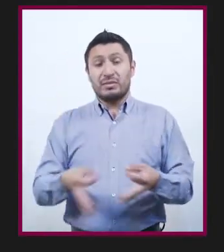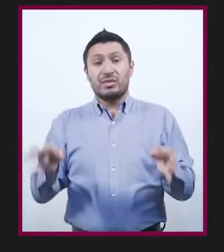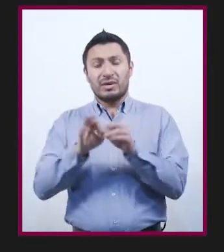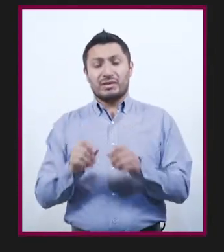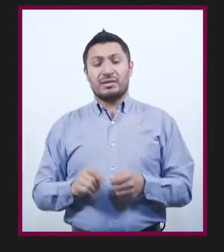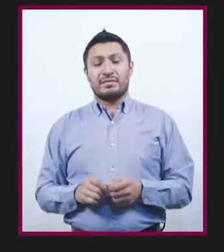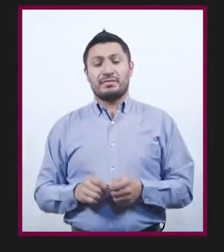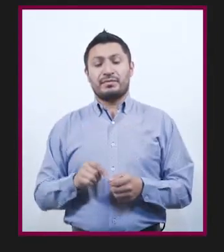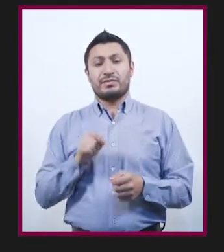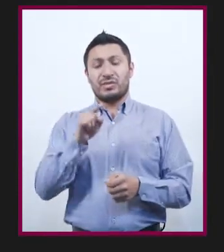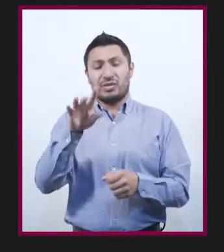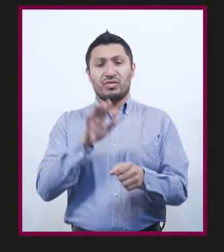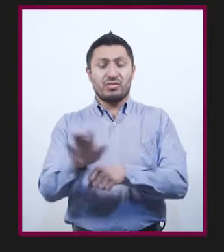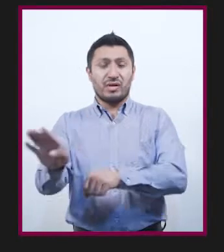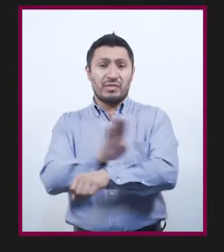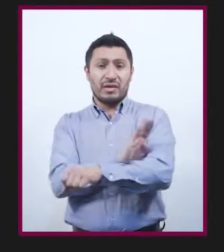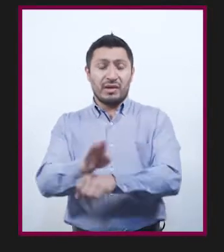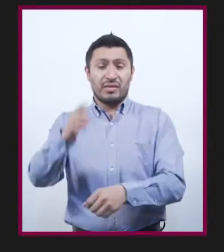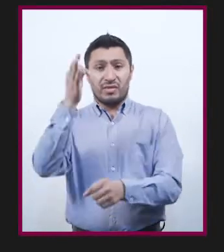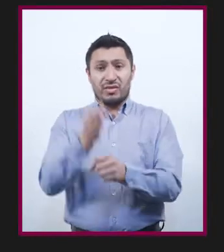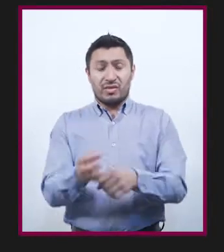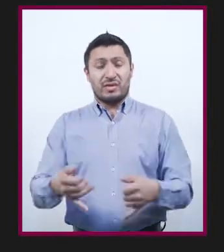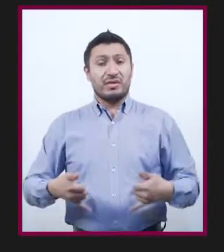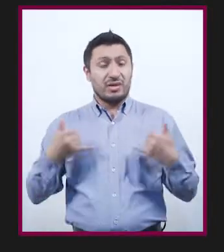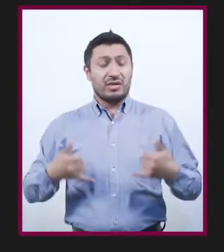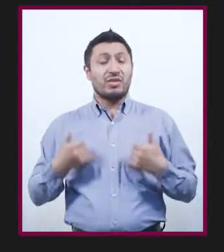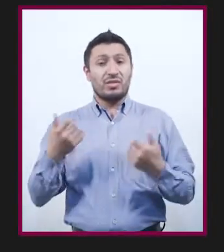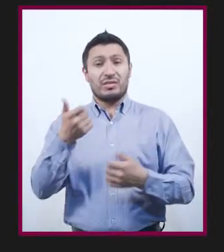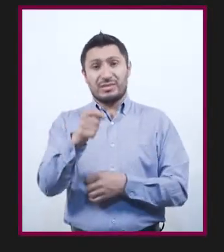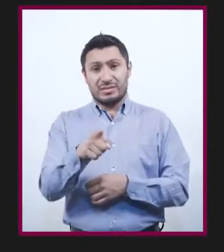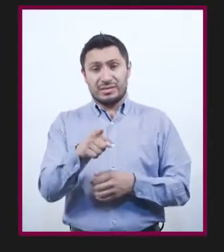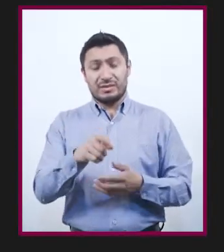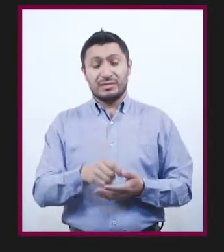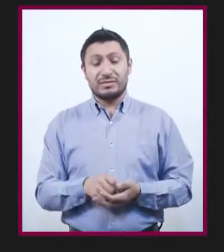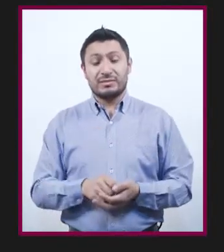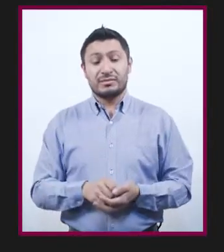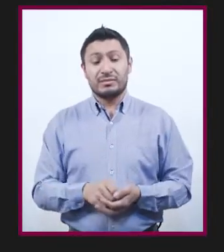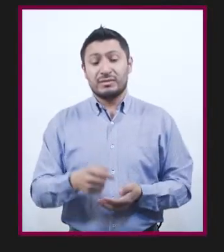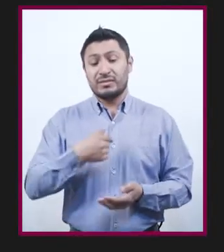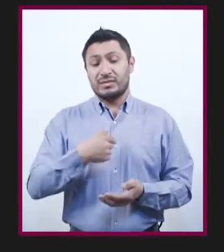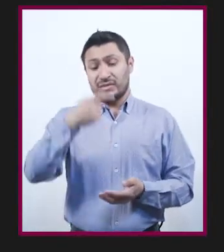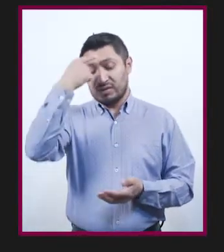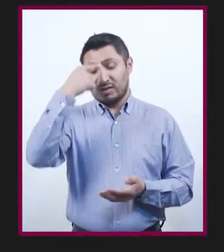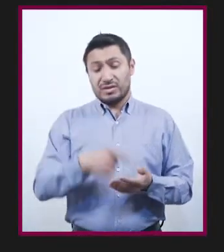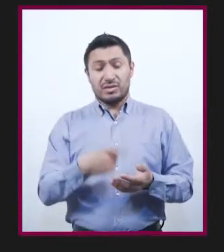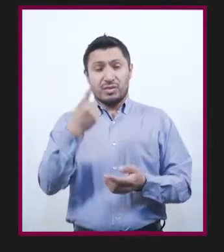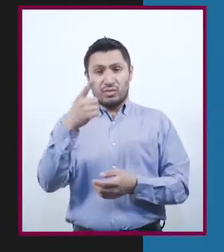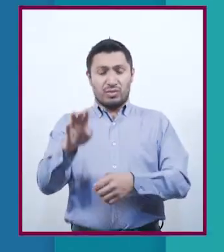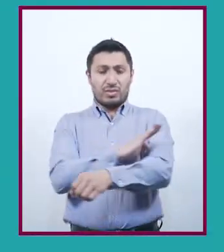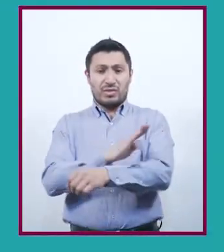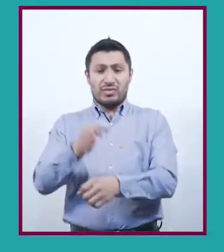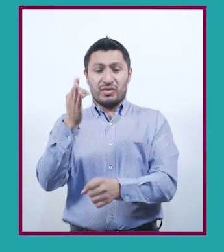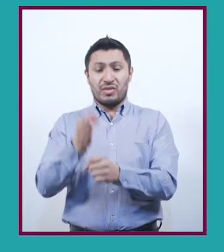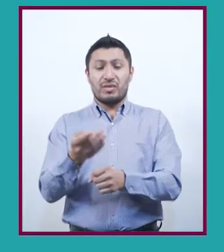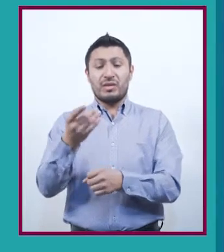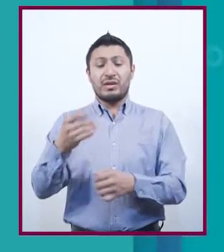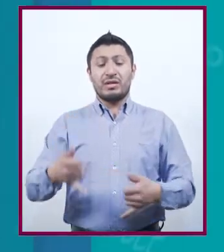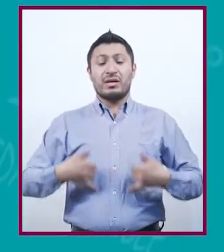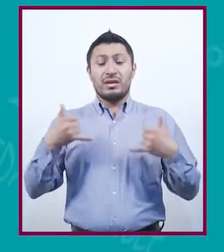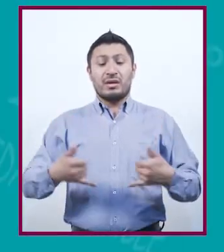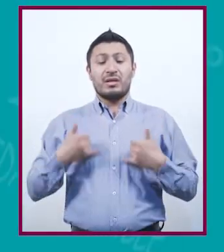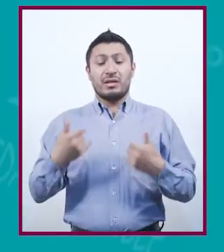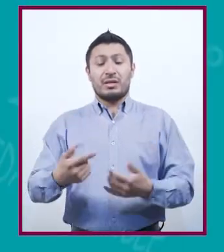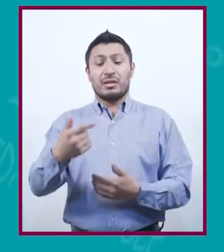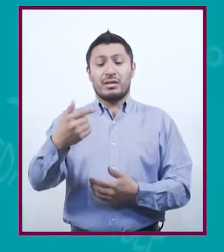que pues son escasas ahora, pero y si existen son muy mal vistas, entonces yo creo que es lo más importante.